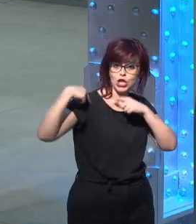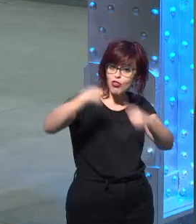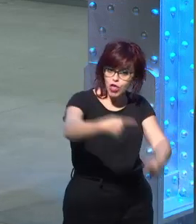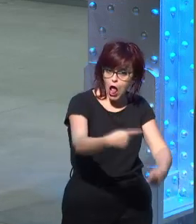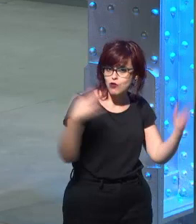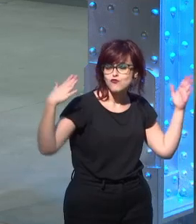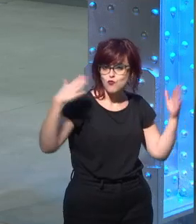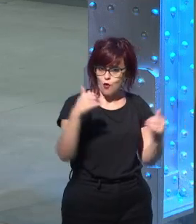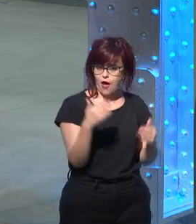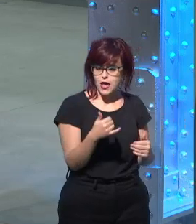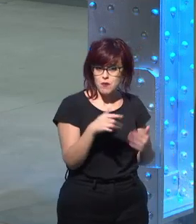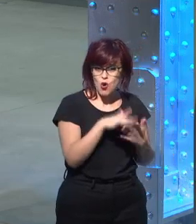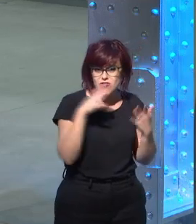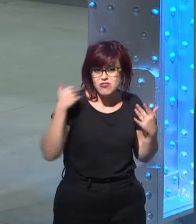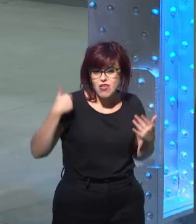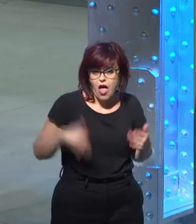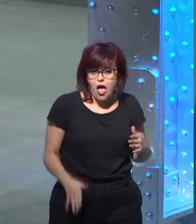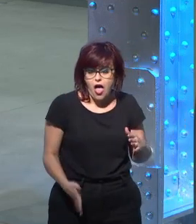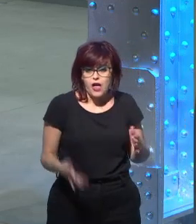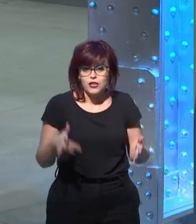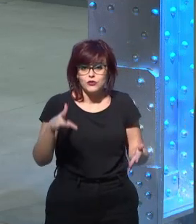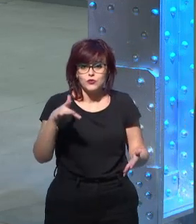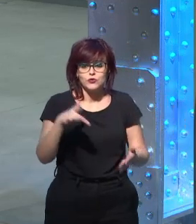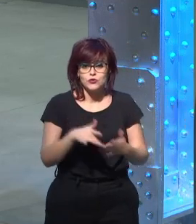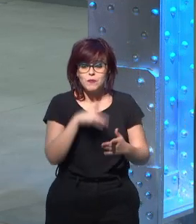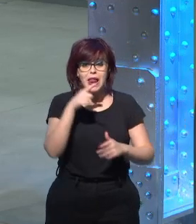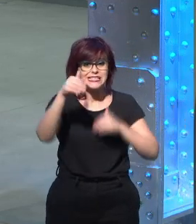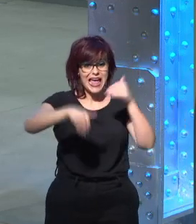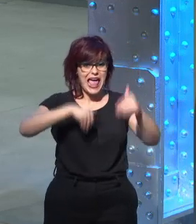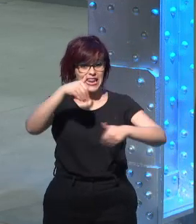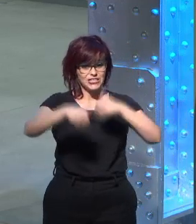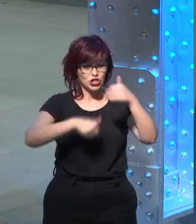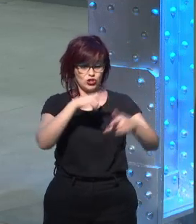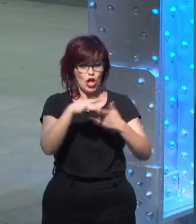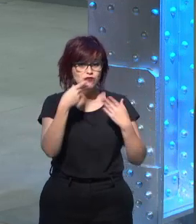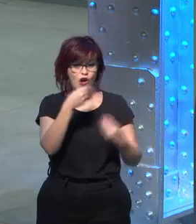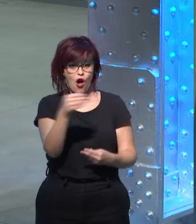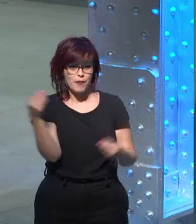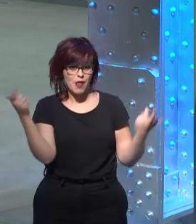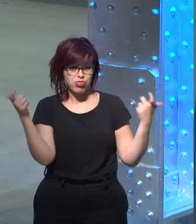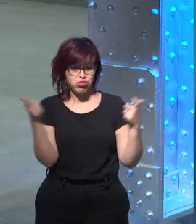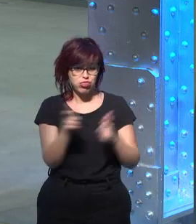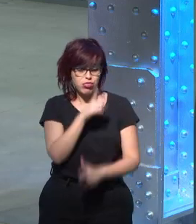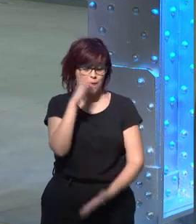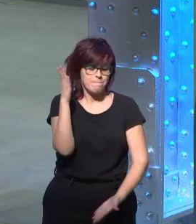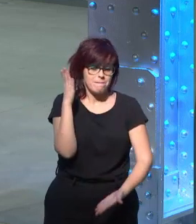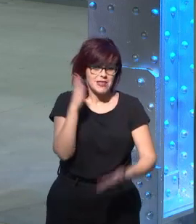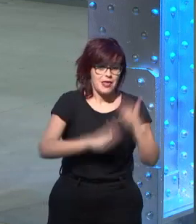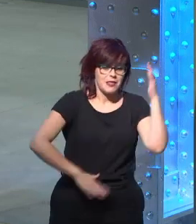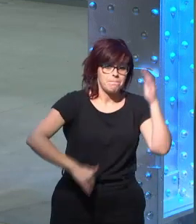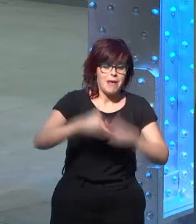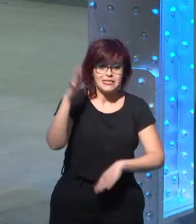tradicionales que han perdido la mitad de sus electores jóvenes durante la crisis